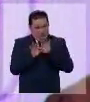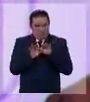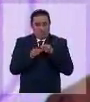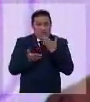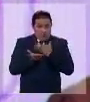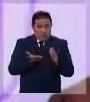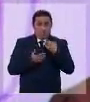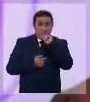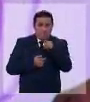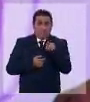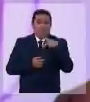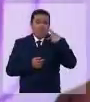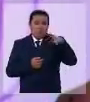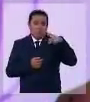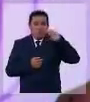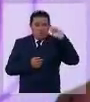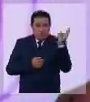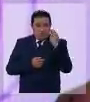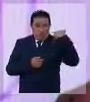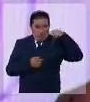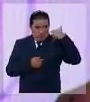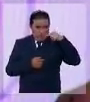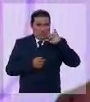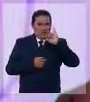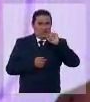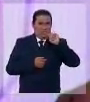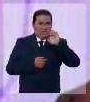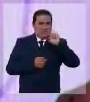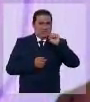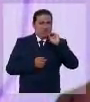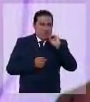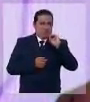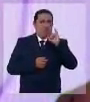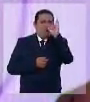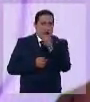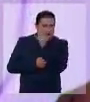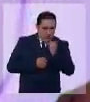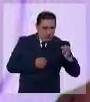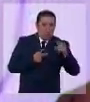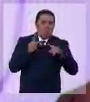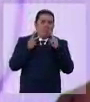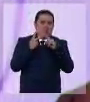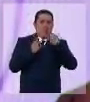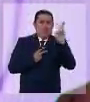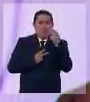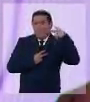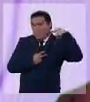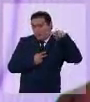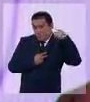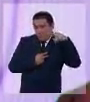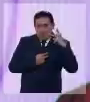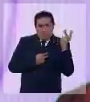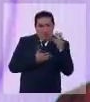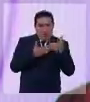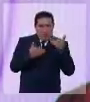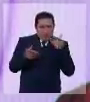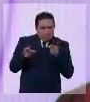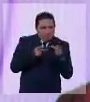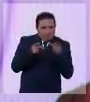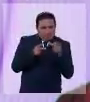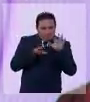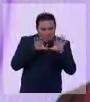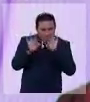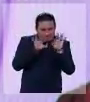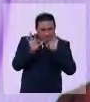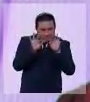del ITESO, allá en Guadalajara, y de la Universidad Veracruzana, por su apoyo en el ordenamiento de la participación ciudadana en redes sociales que compartieron